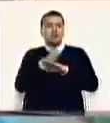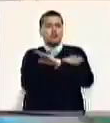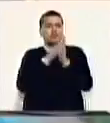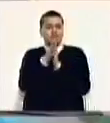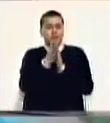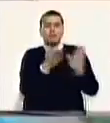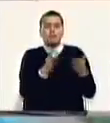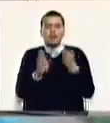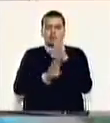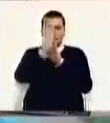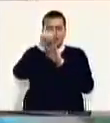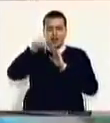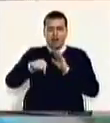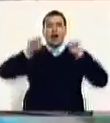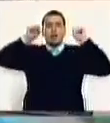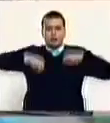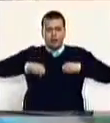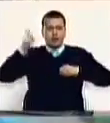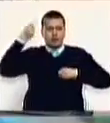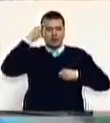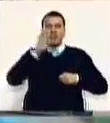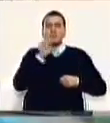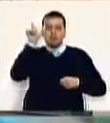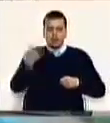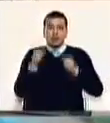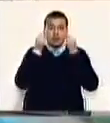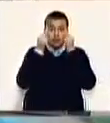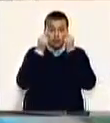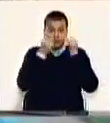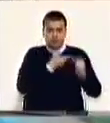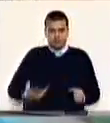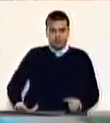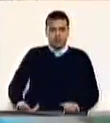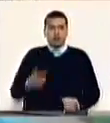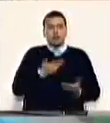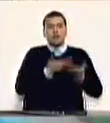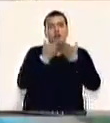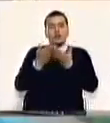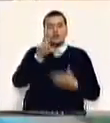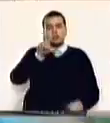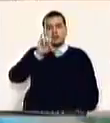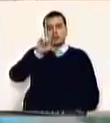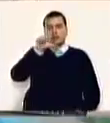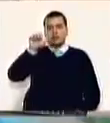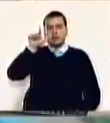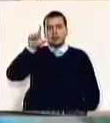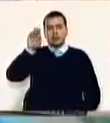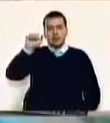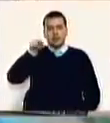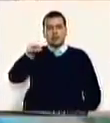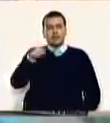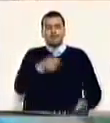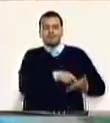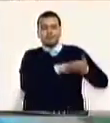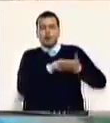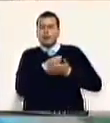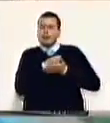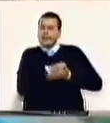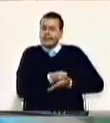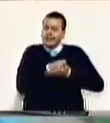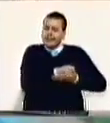el plan de desarrollo aprobado por este gobierno, el doctor Juan Manuel Santos, como bien lo trae el doctor Villalba, Hay un fenómeno de presión por